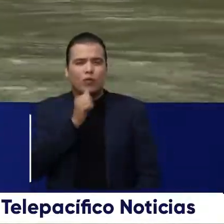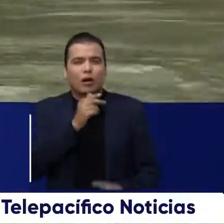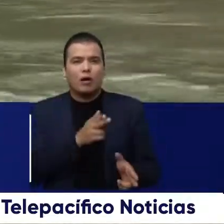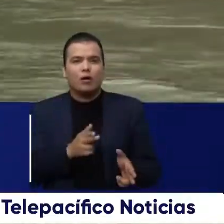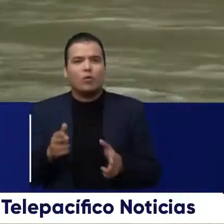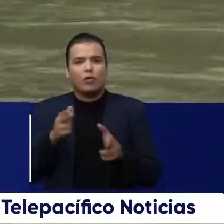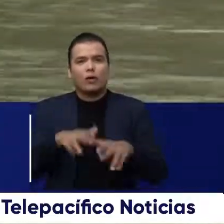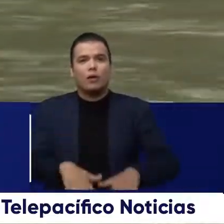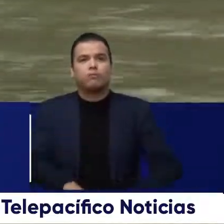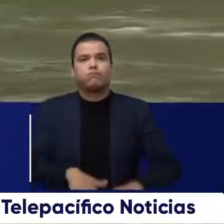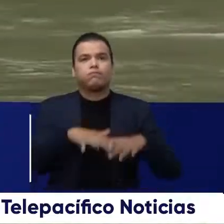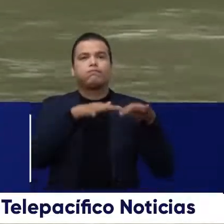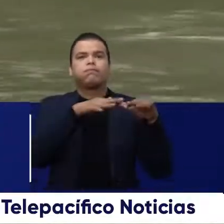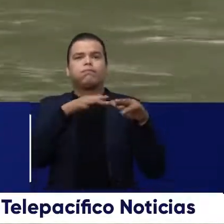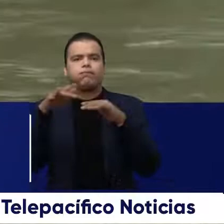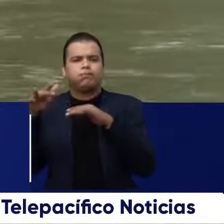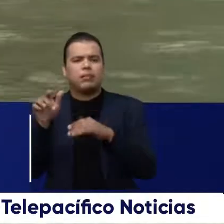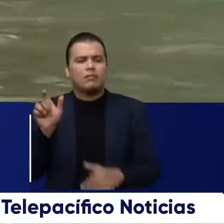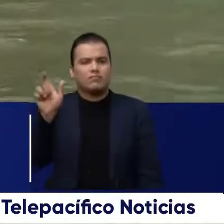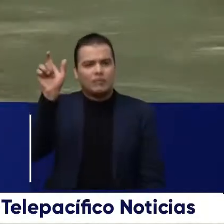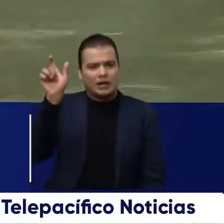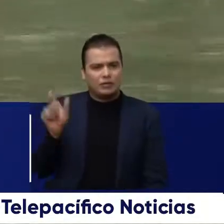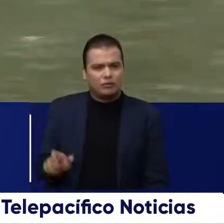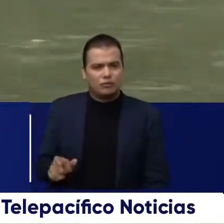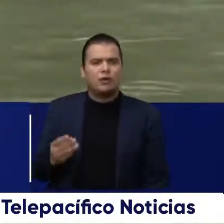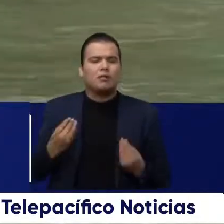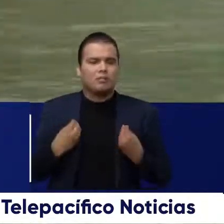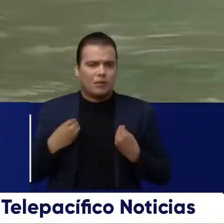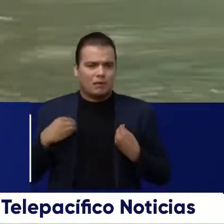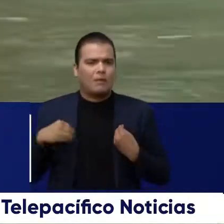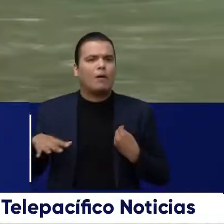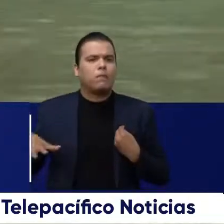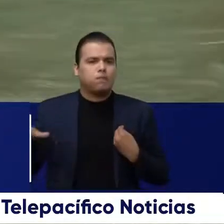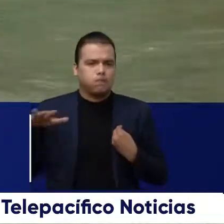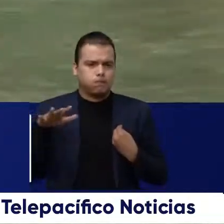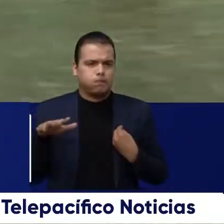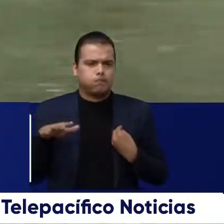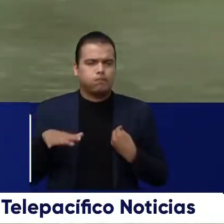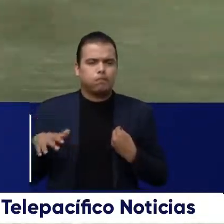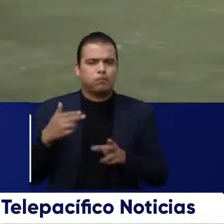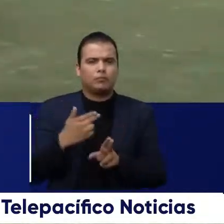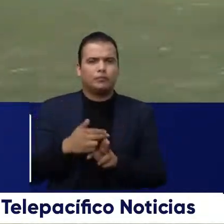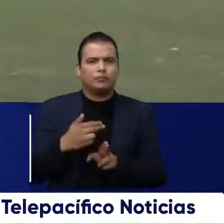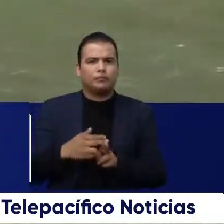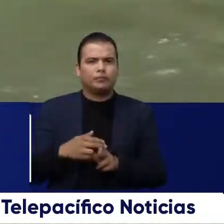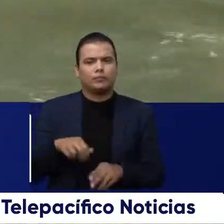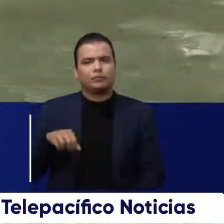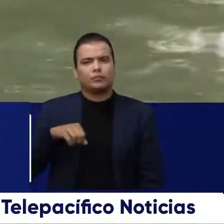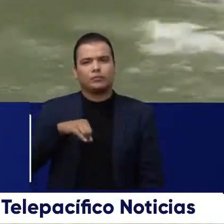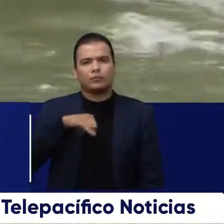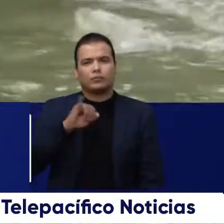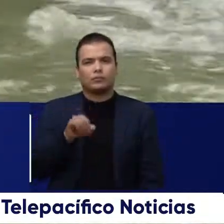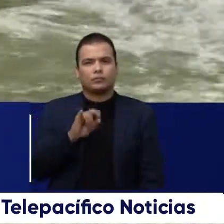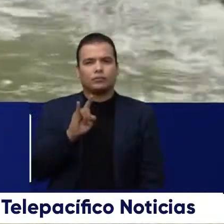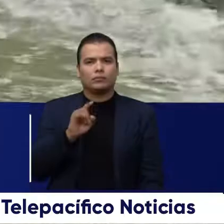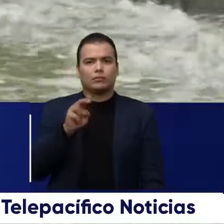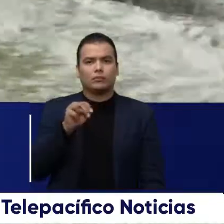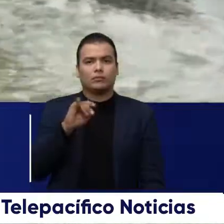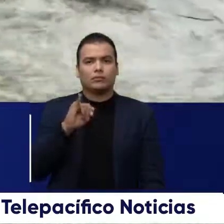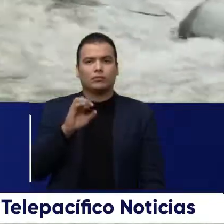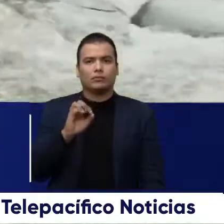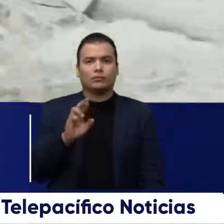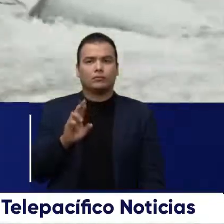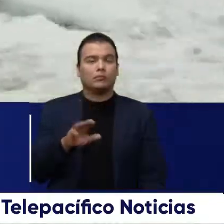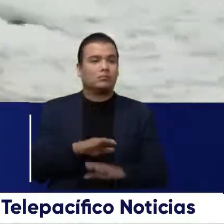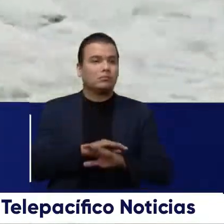Nos indican que es una persona que habitaba aquí en el sector de Pance, que se llama Junior Leal, la persona que cae al río y